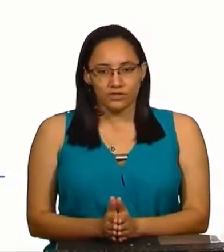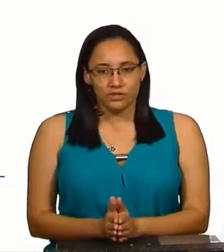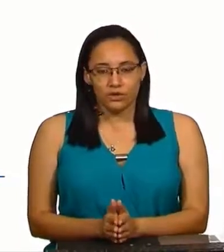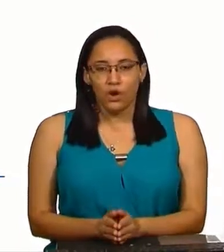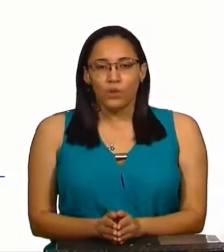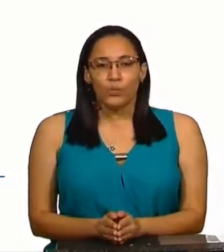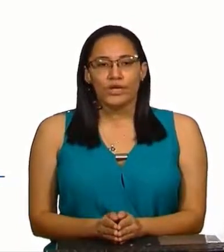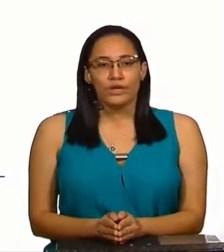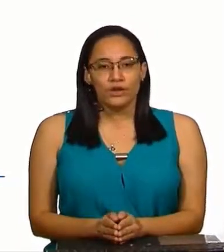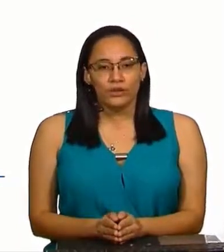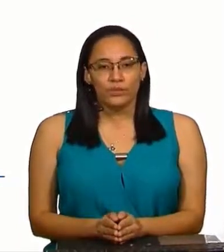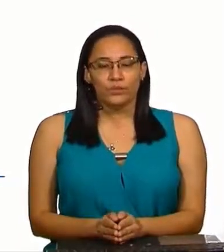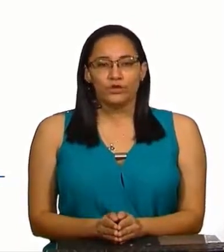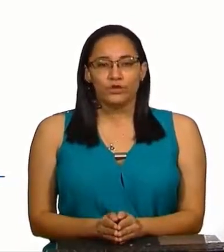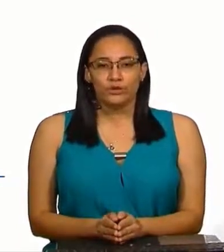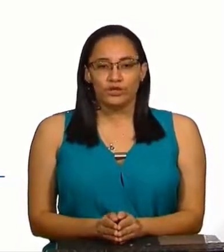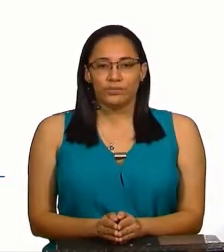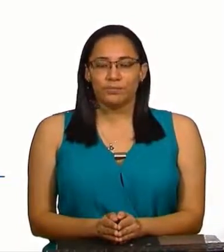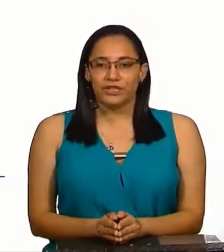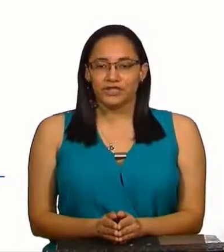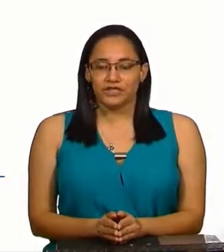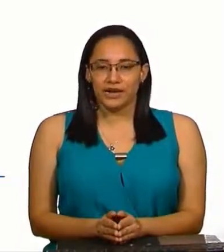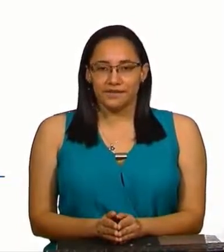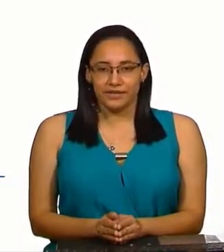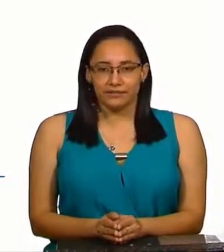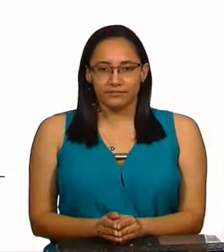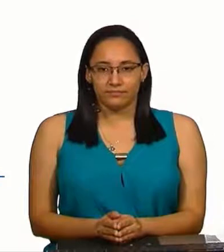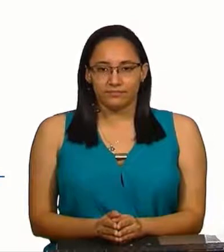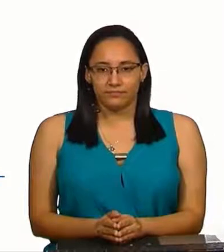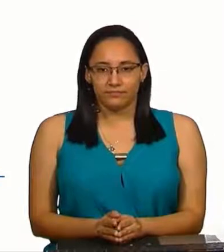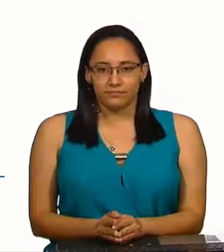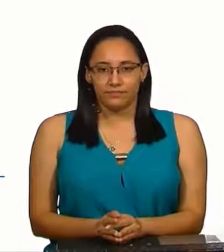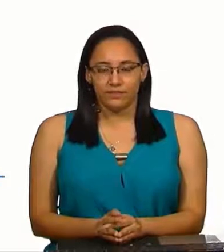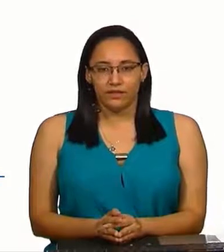nuestra oración. We know you're vegetarian.